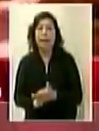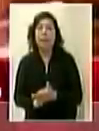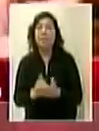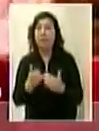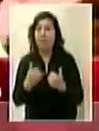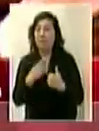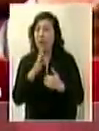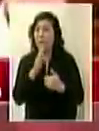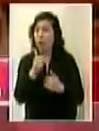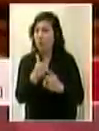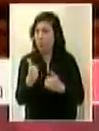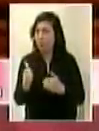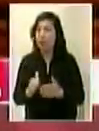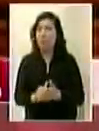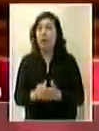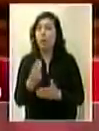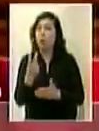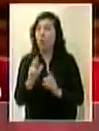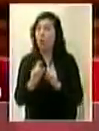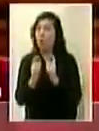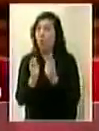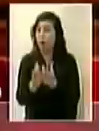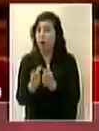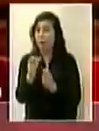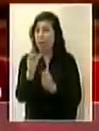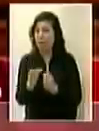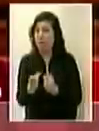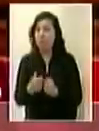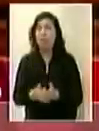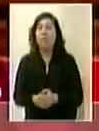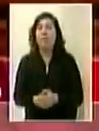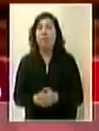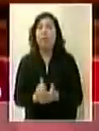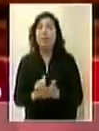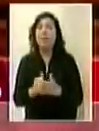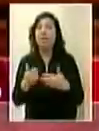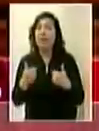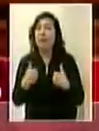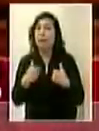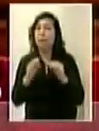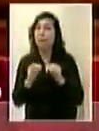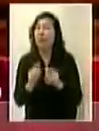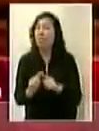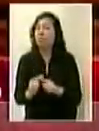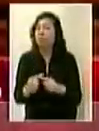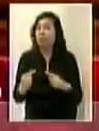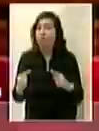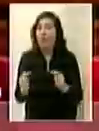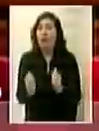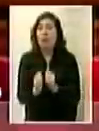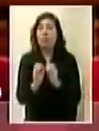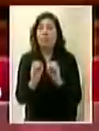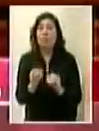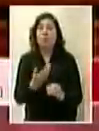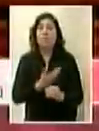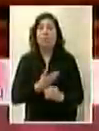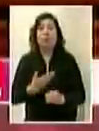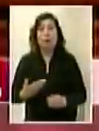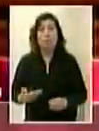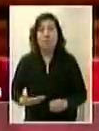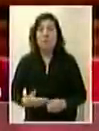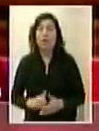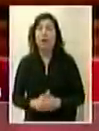¿Qué te refieres tú? Que ha habido dos congresistas del oficialismo que han tenido una posición discrepante con la posición del gobierno.